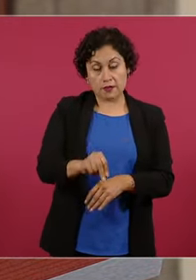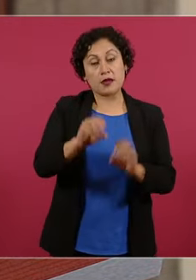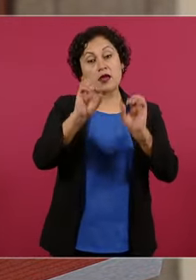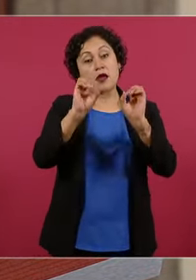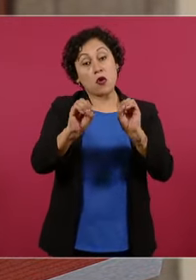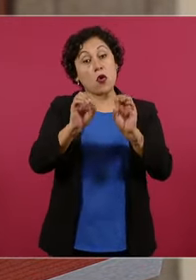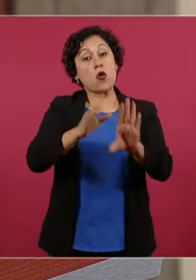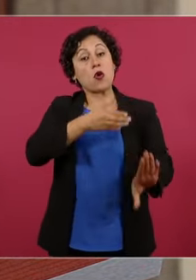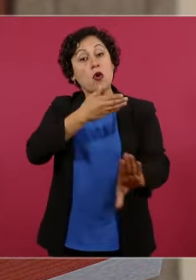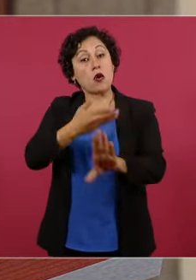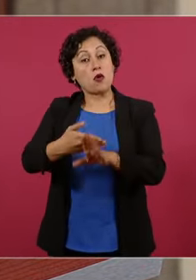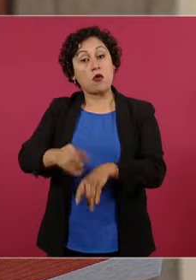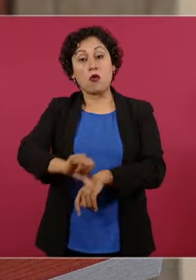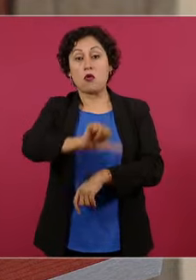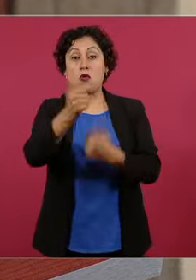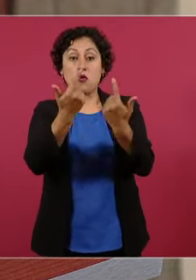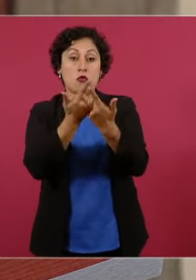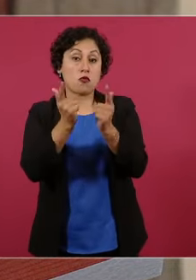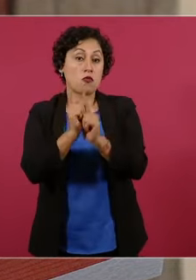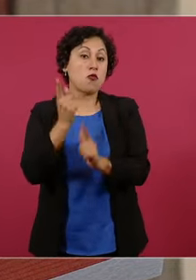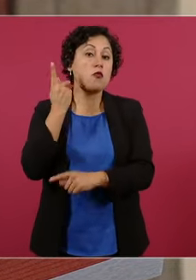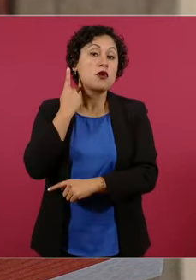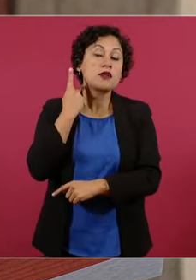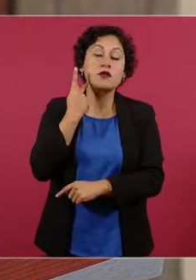aún y cuando